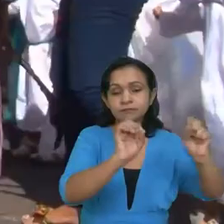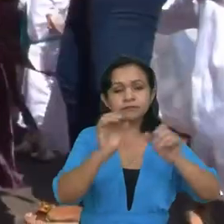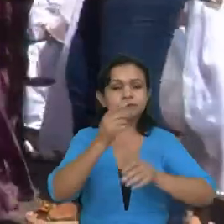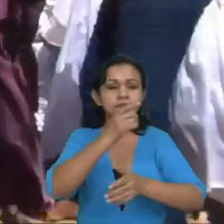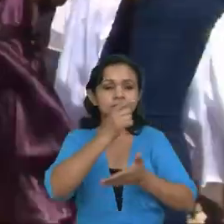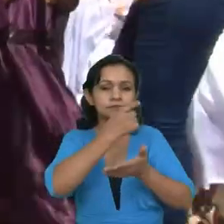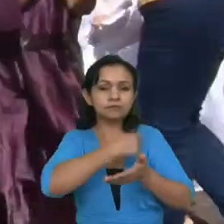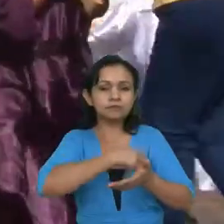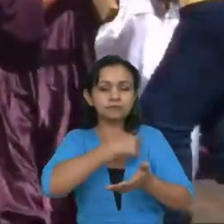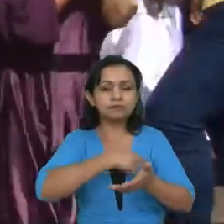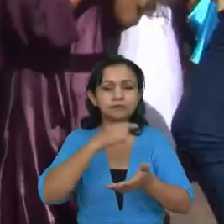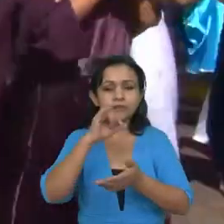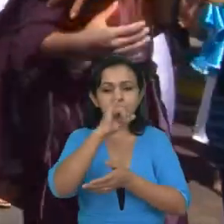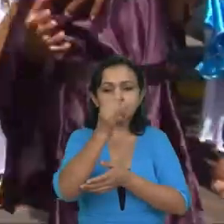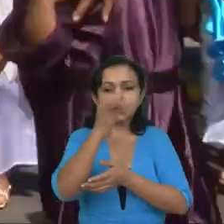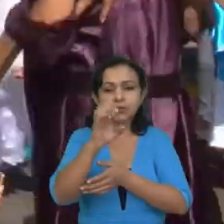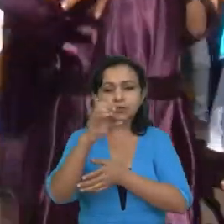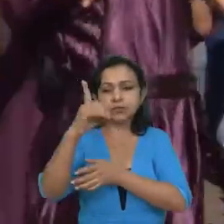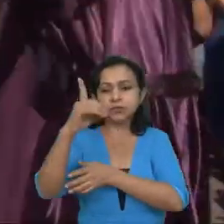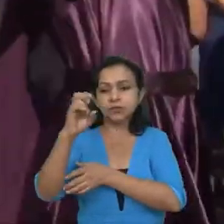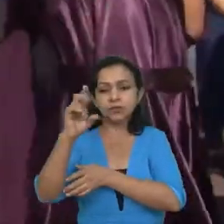josé dolores estrada